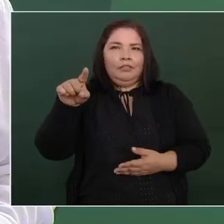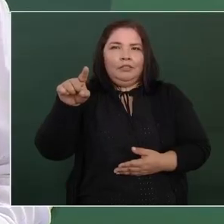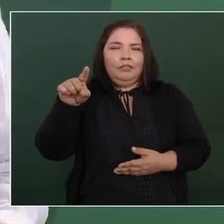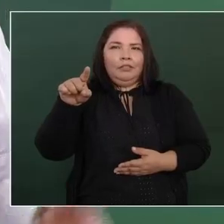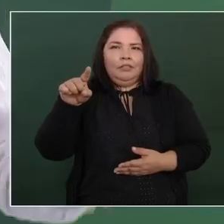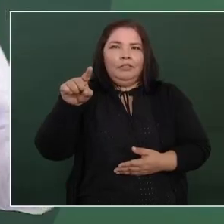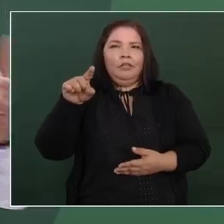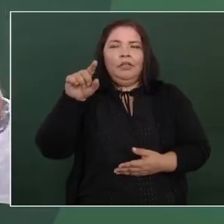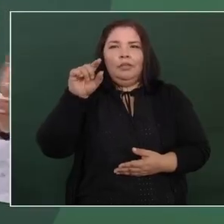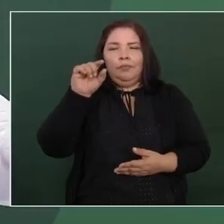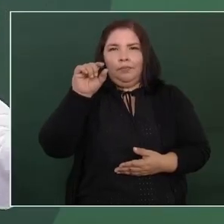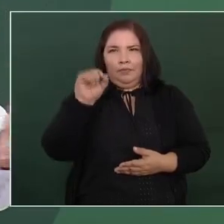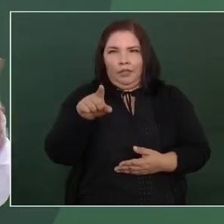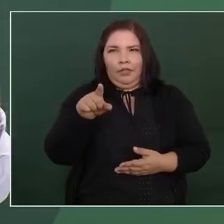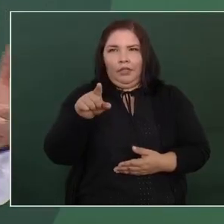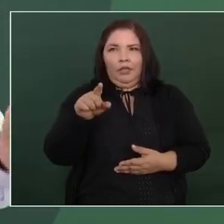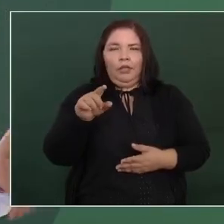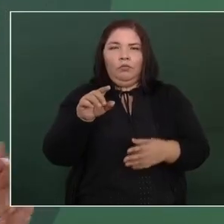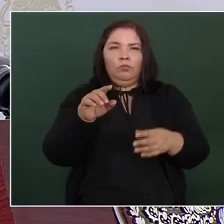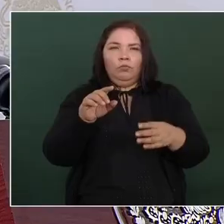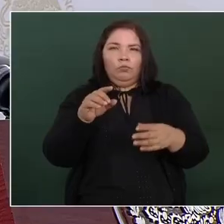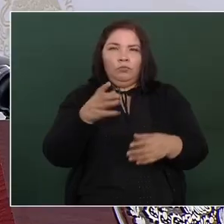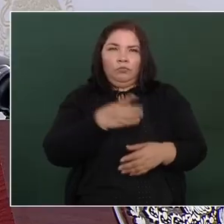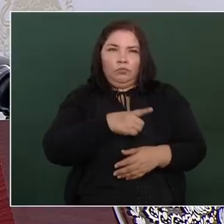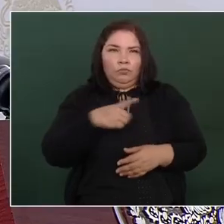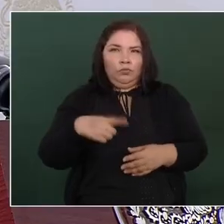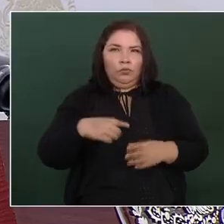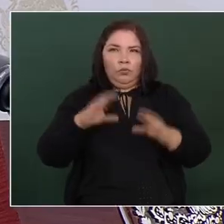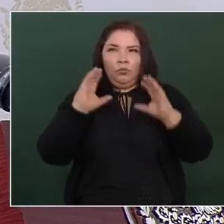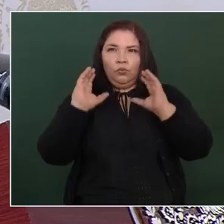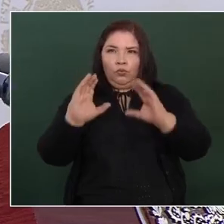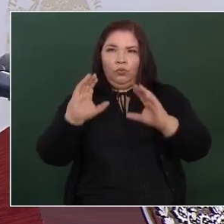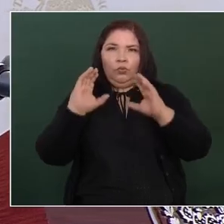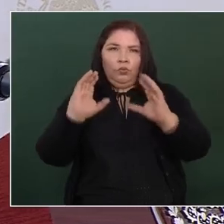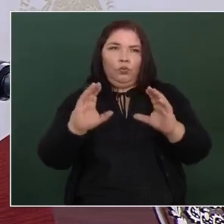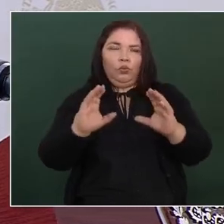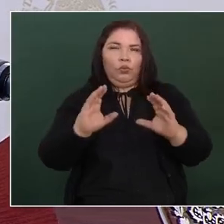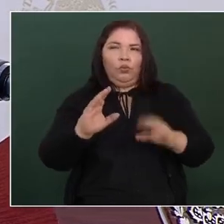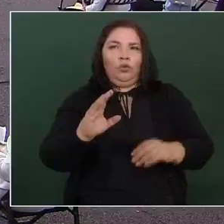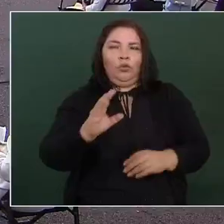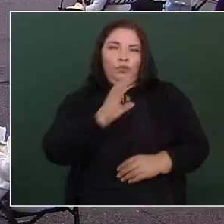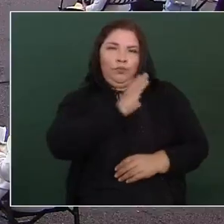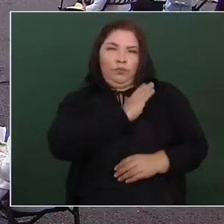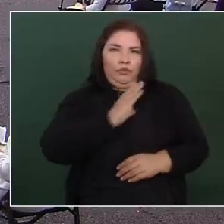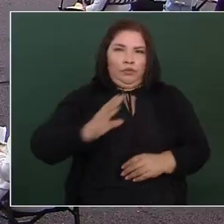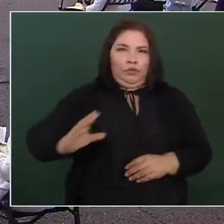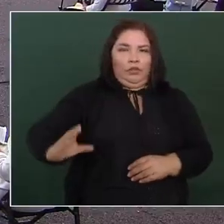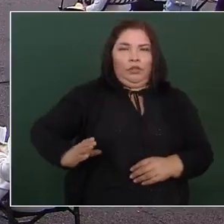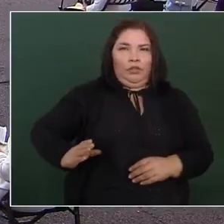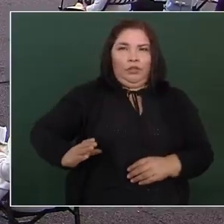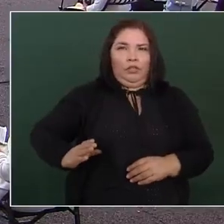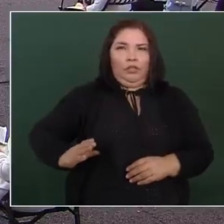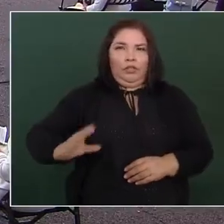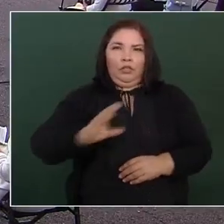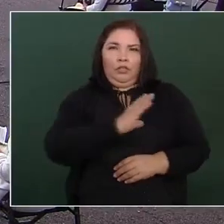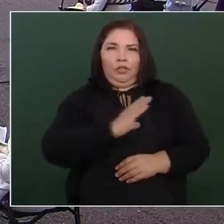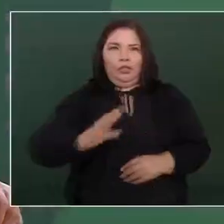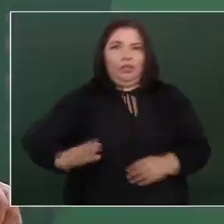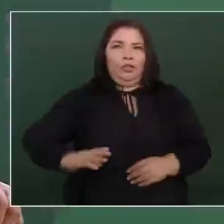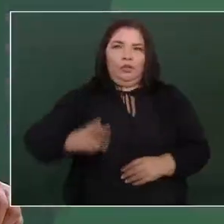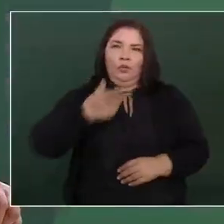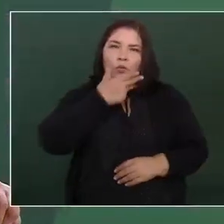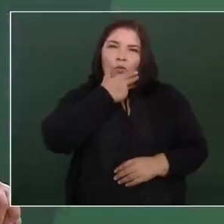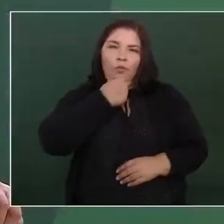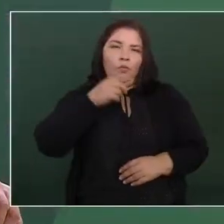y tenemos que cuidar a todos los posibles candidatos, candidatas,